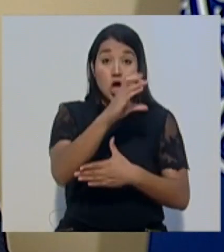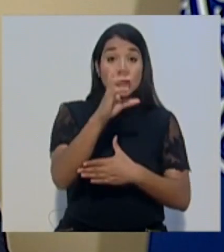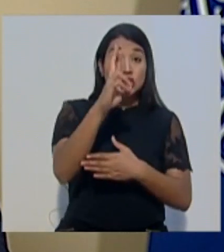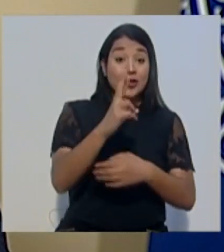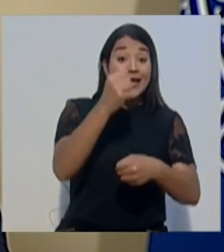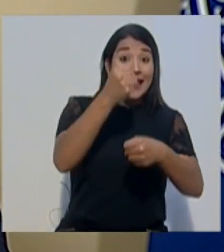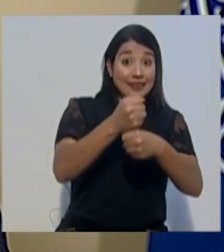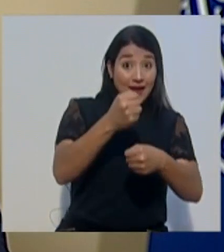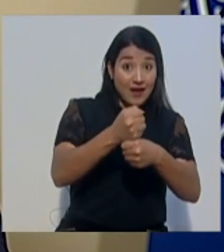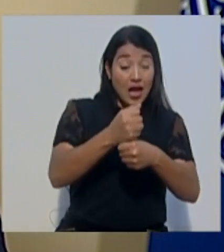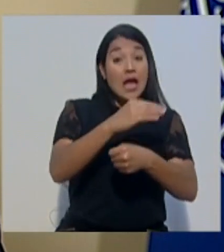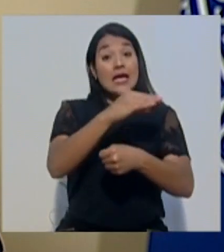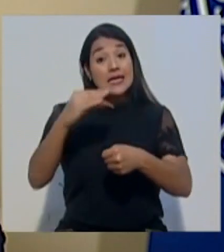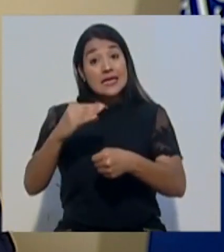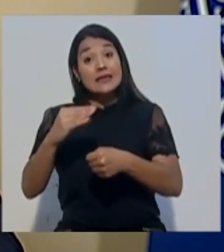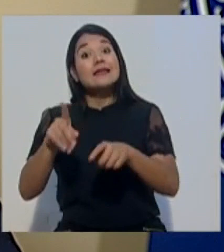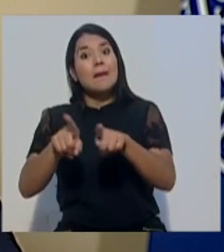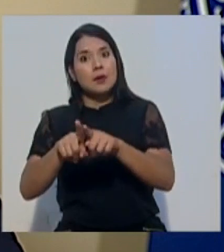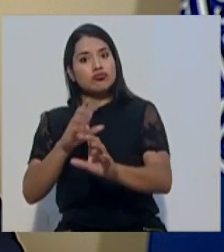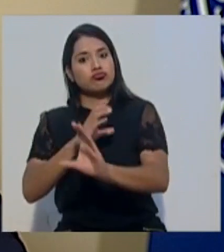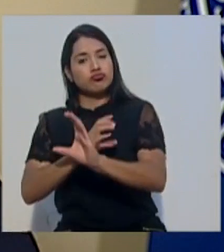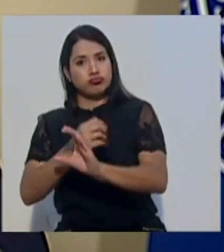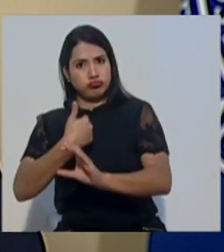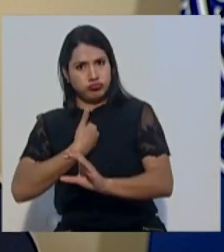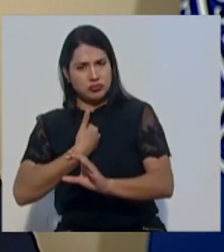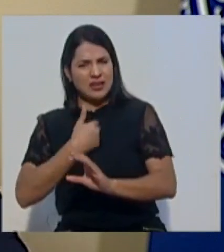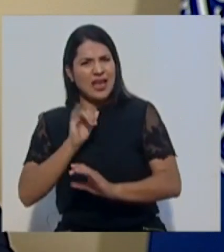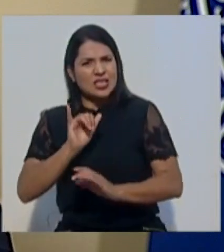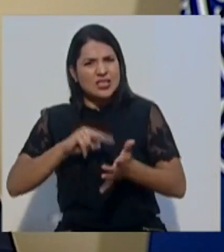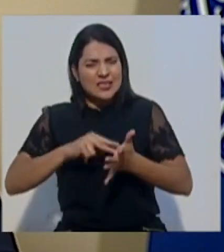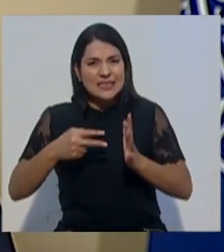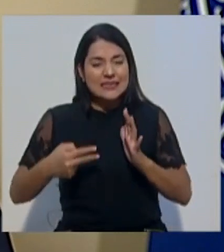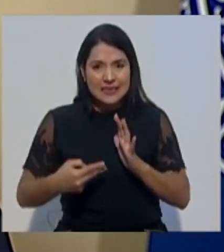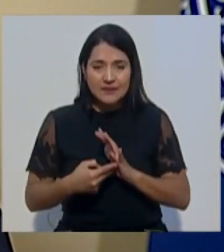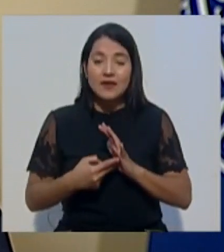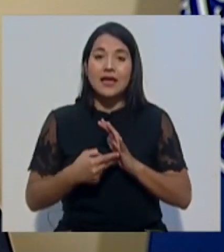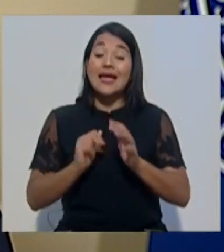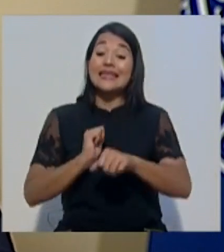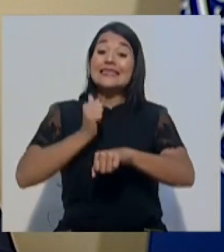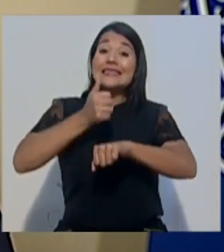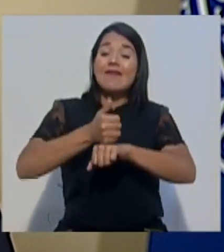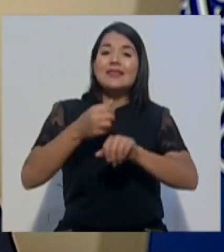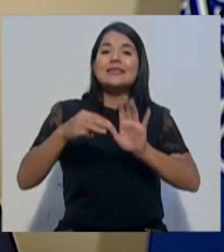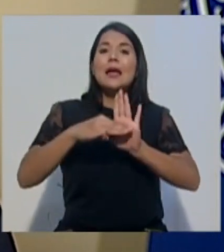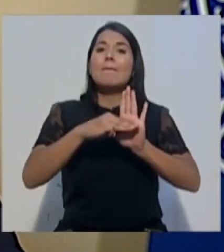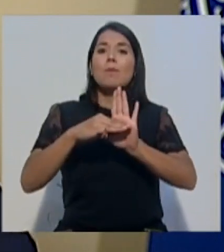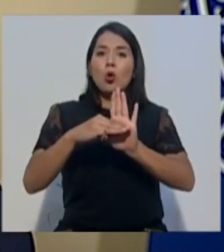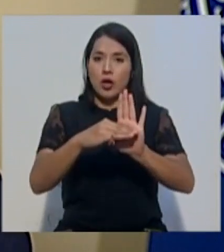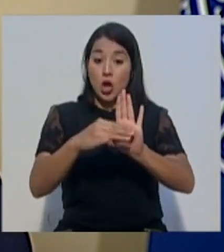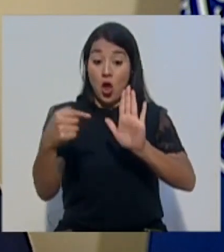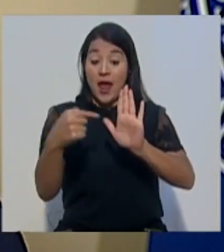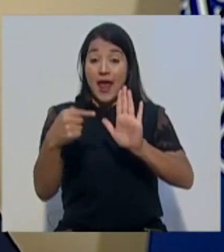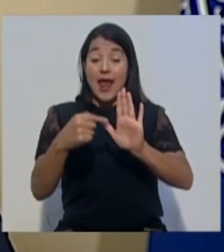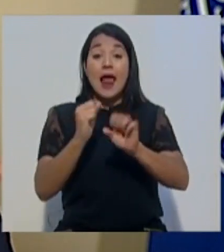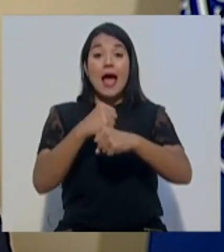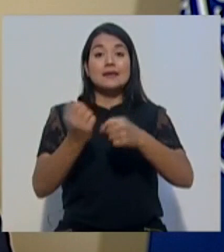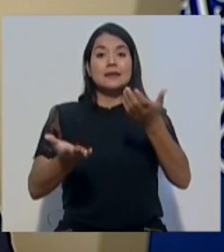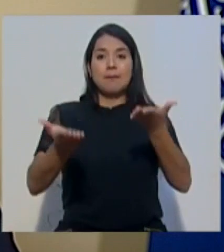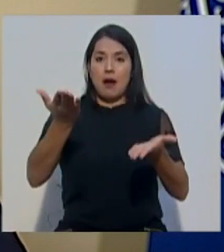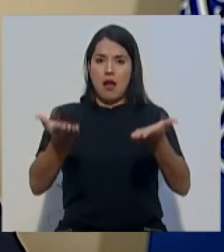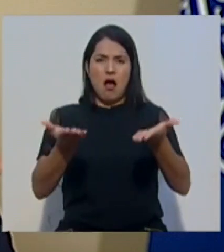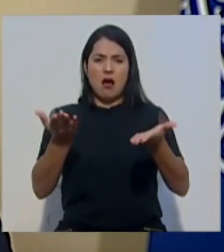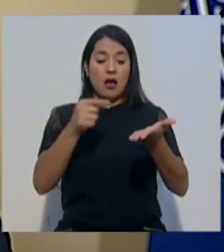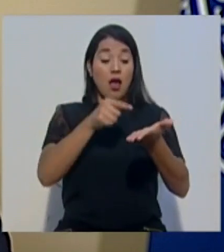cuida. ¿Y en qué consiste eso? Eso consiste en profundizar un modelo que hace un balance entre la